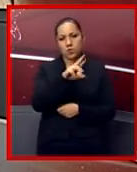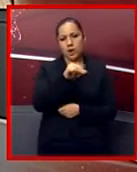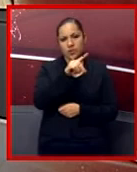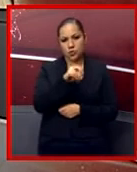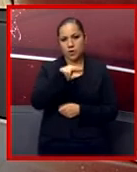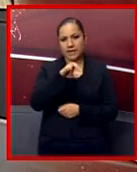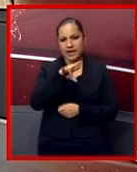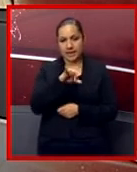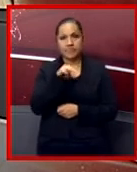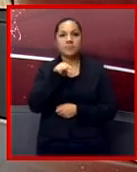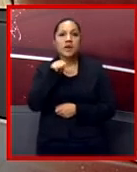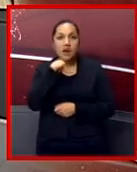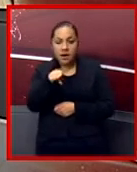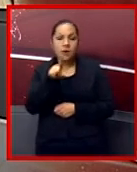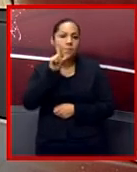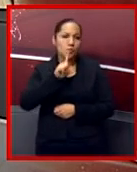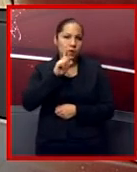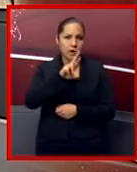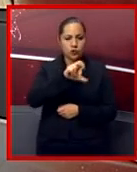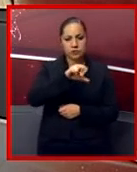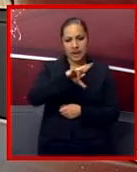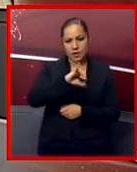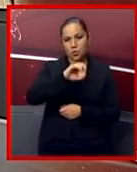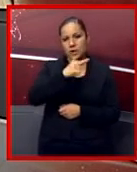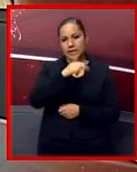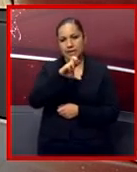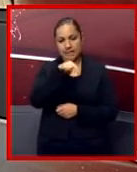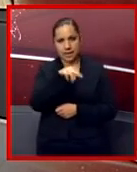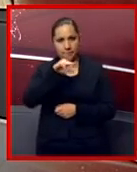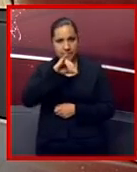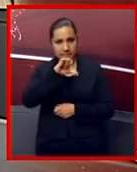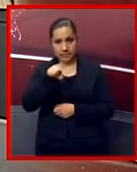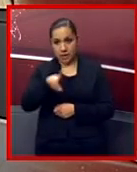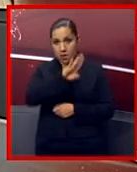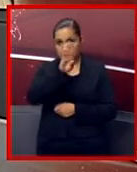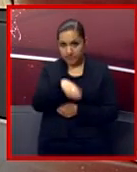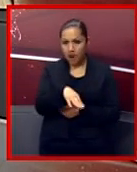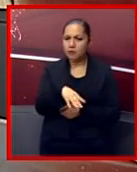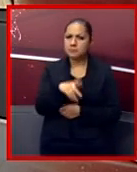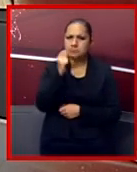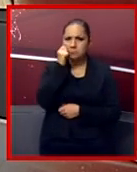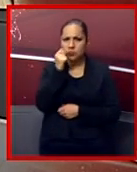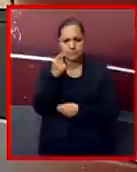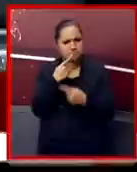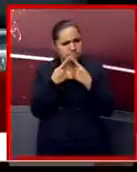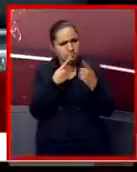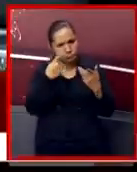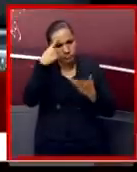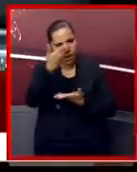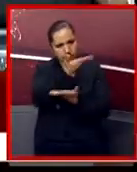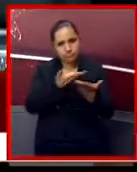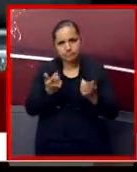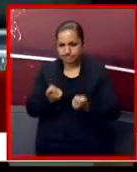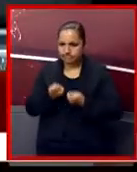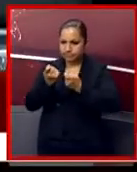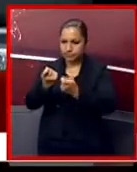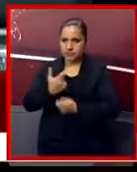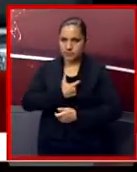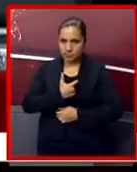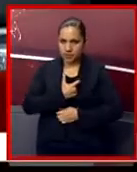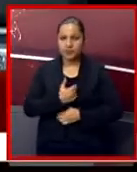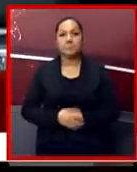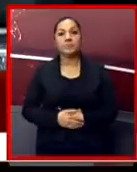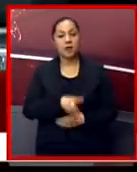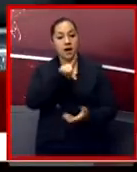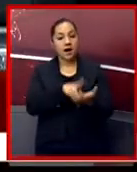Eduardo Neri, legisladores de 1913, a Rosario Green Macías. La historia a continuación. En sesión solemne, la Cámara